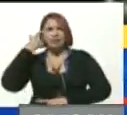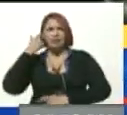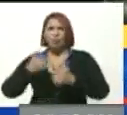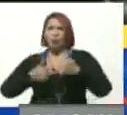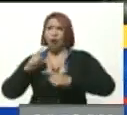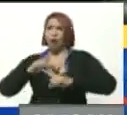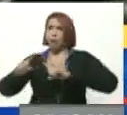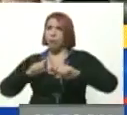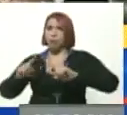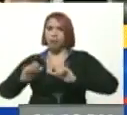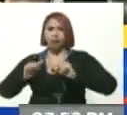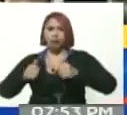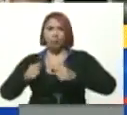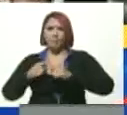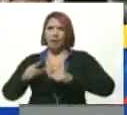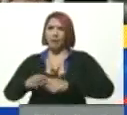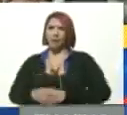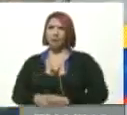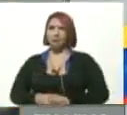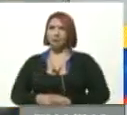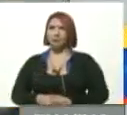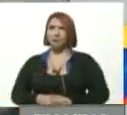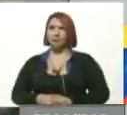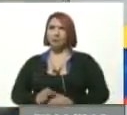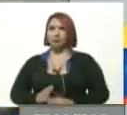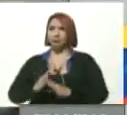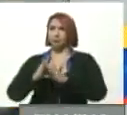que están emprendiendo para atajar esta situación.